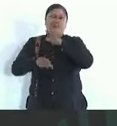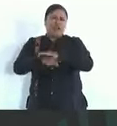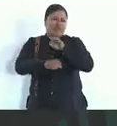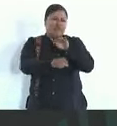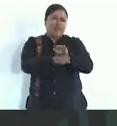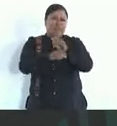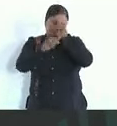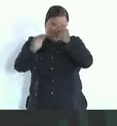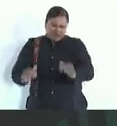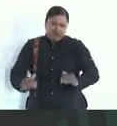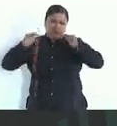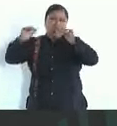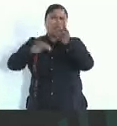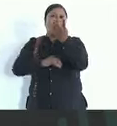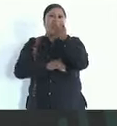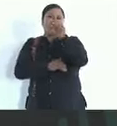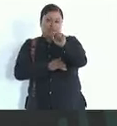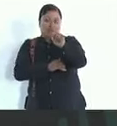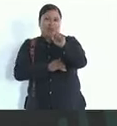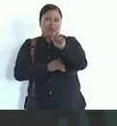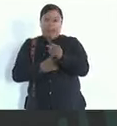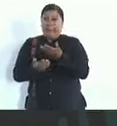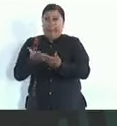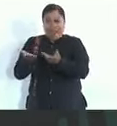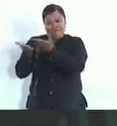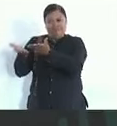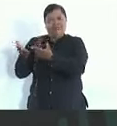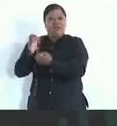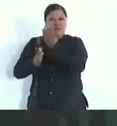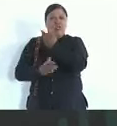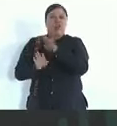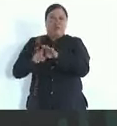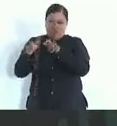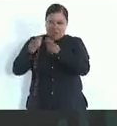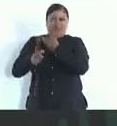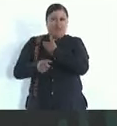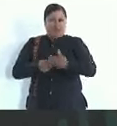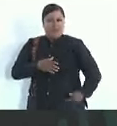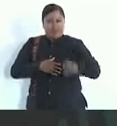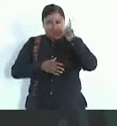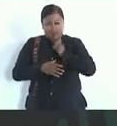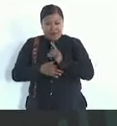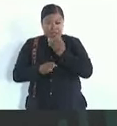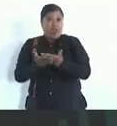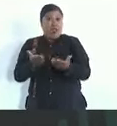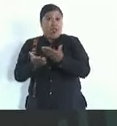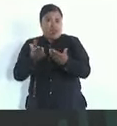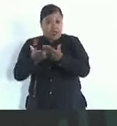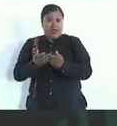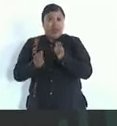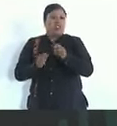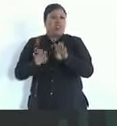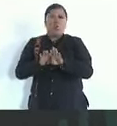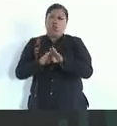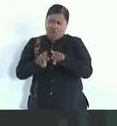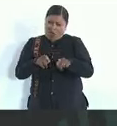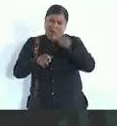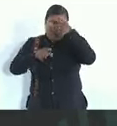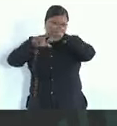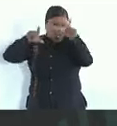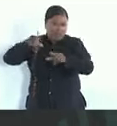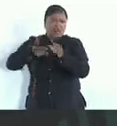segundo piso de la cuarta transformación que usted encabeza. Hoy afirmamos que ningún rincón de nuestro país quedará en el